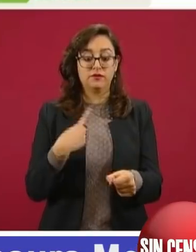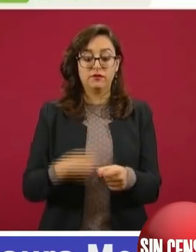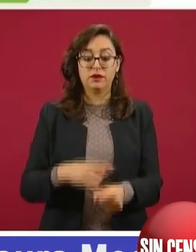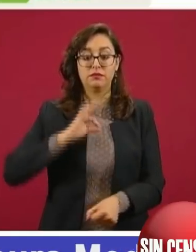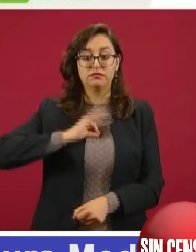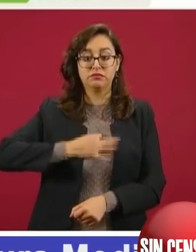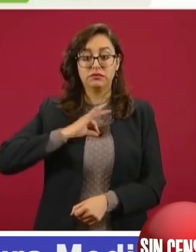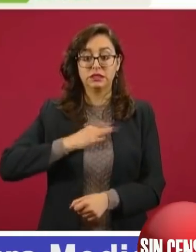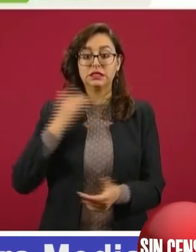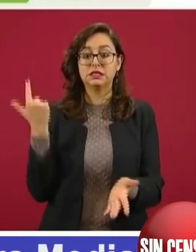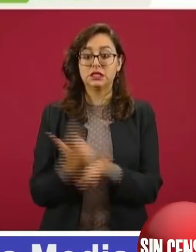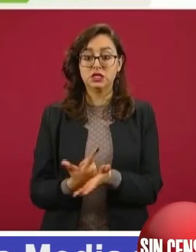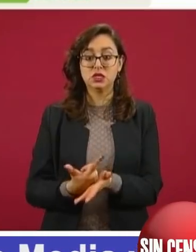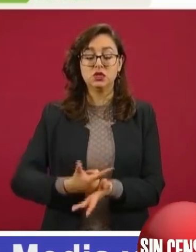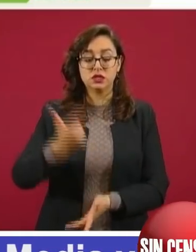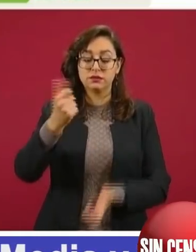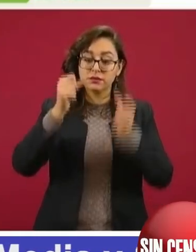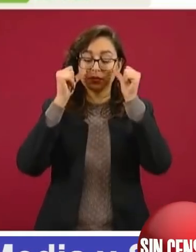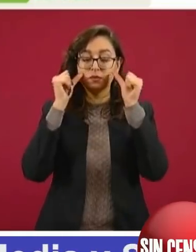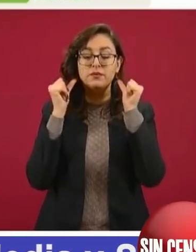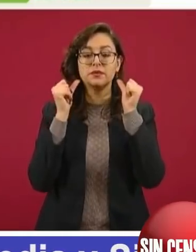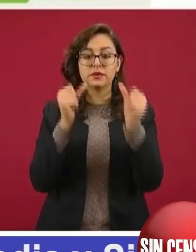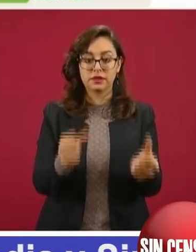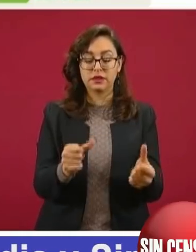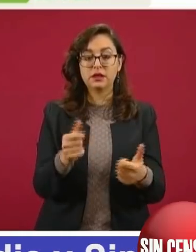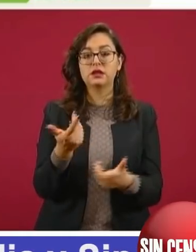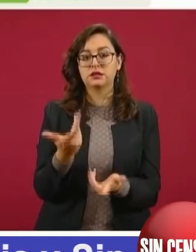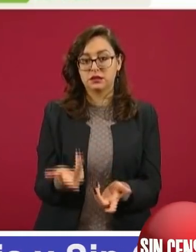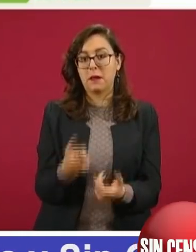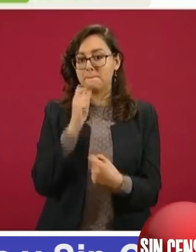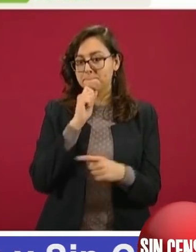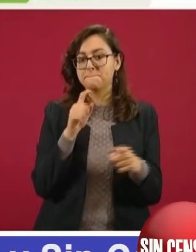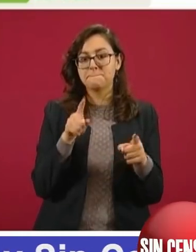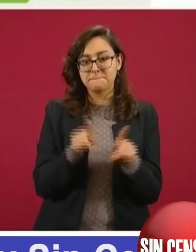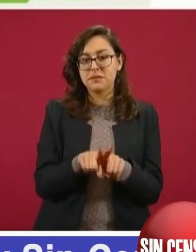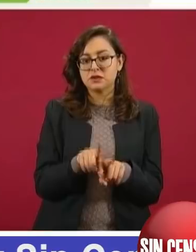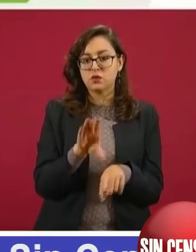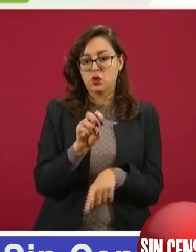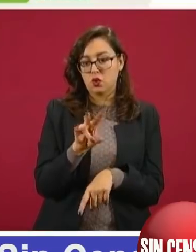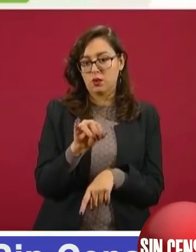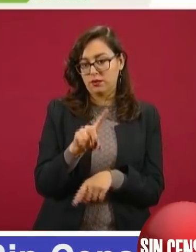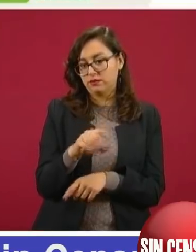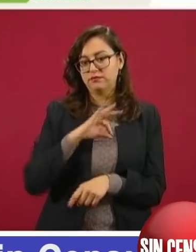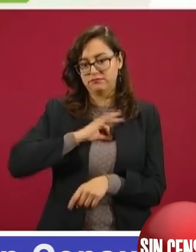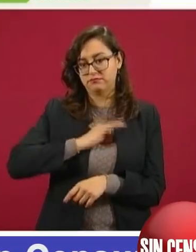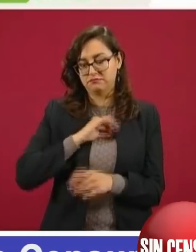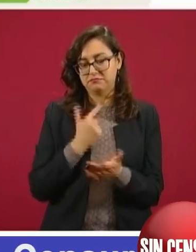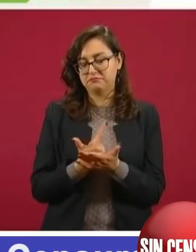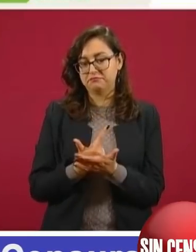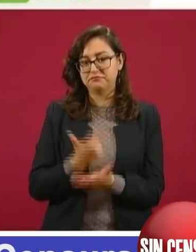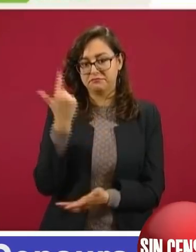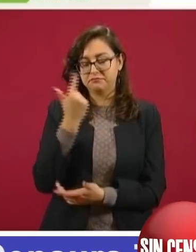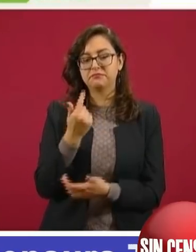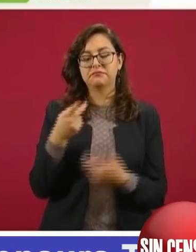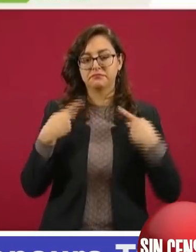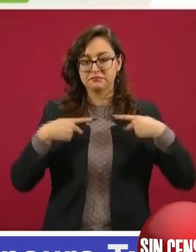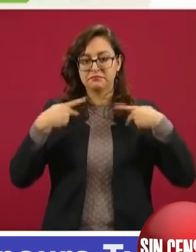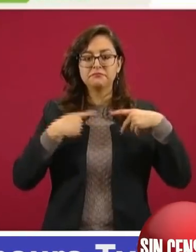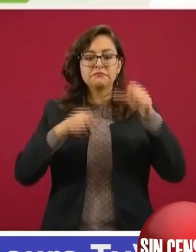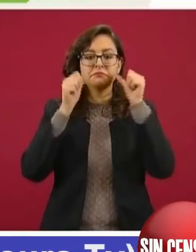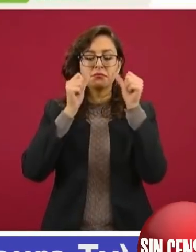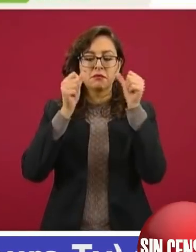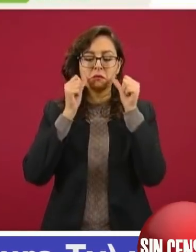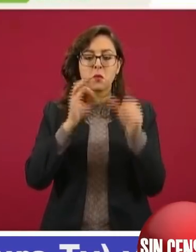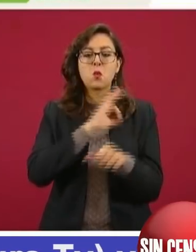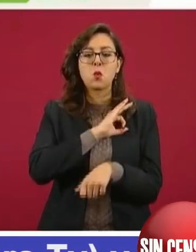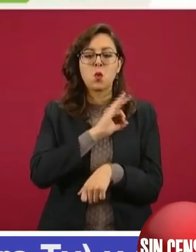la presentación clínica de COVID-19, que puedan ser atendidas estas personas. Lo que vemos es